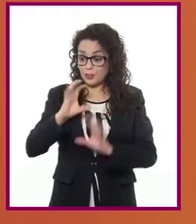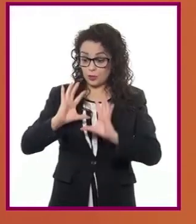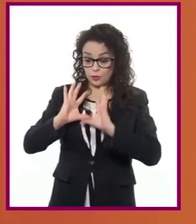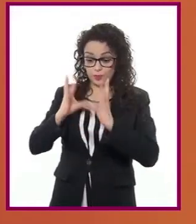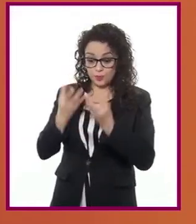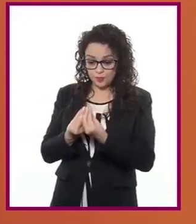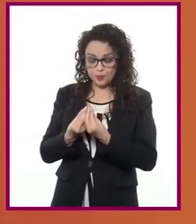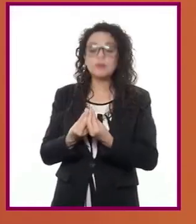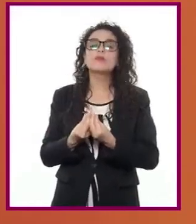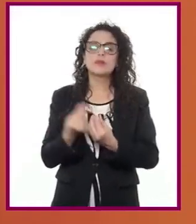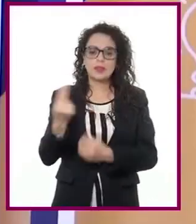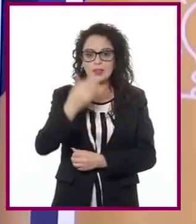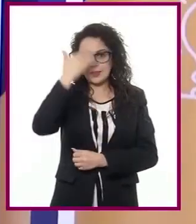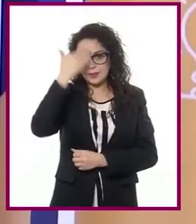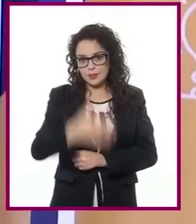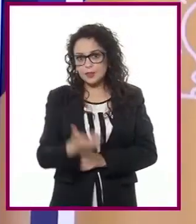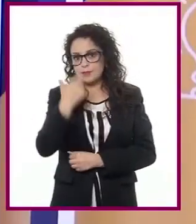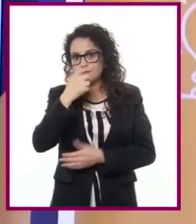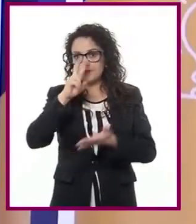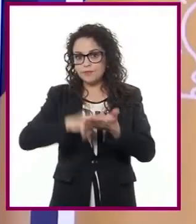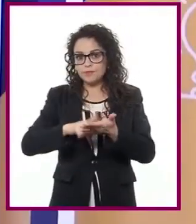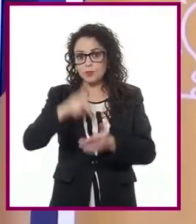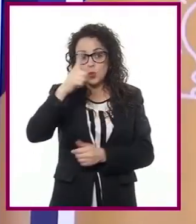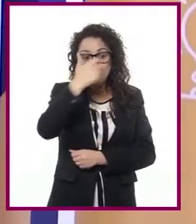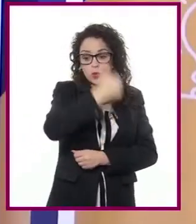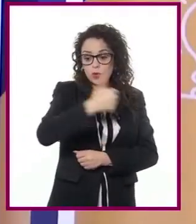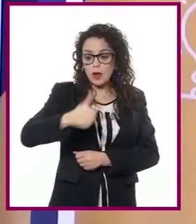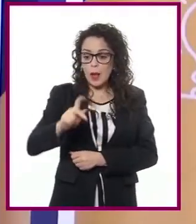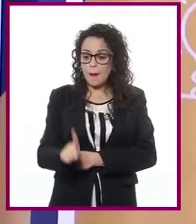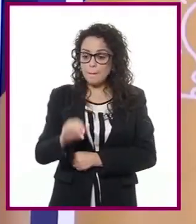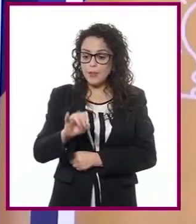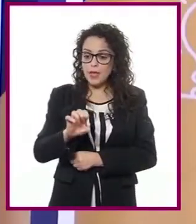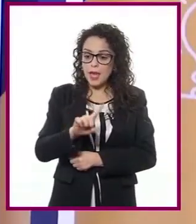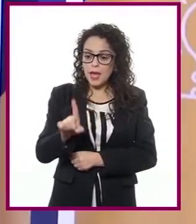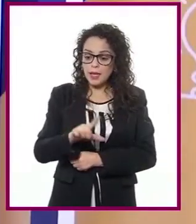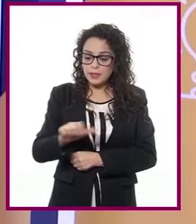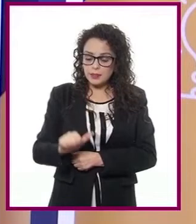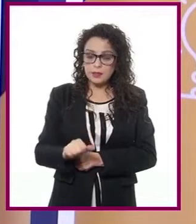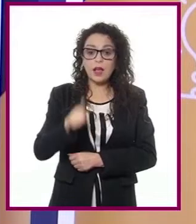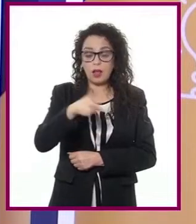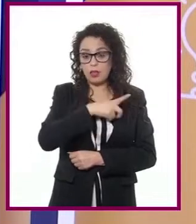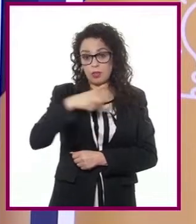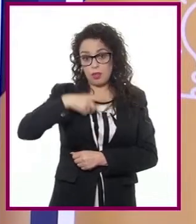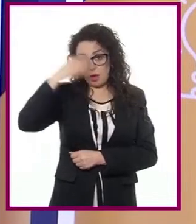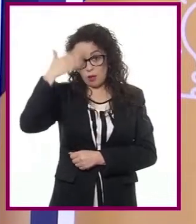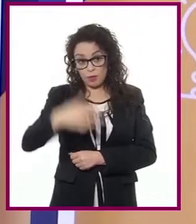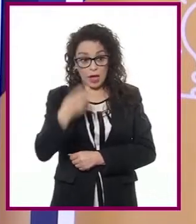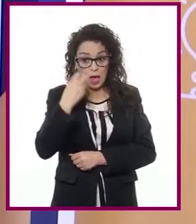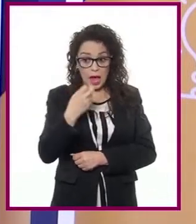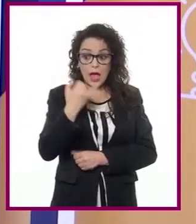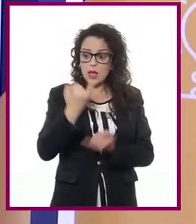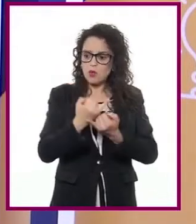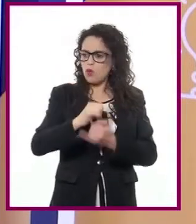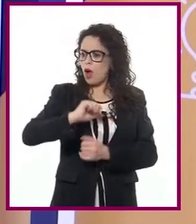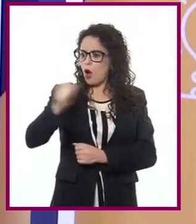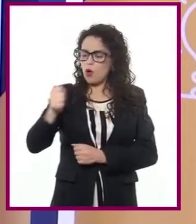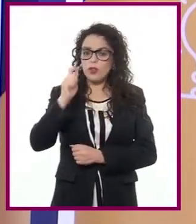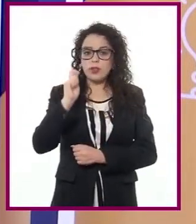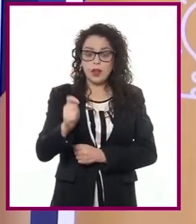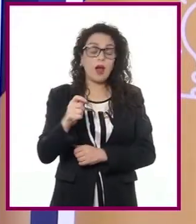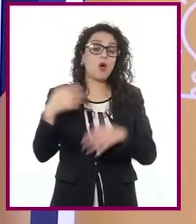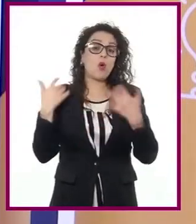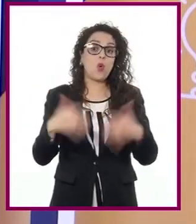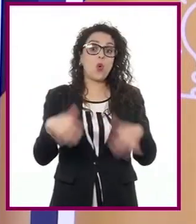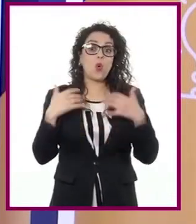total de cada pieza. Deben saber también que esta artesanía, al igual que muchas otras de México, es sumamente